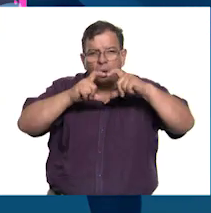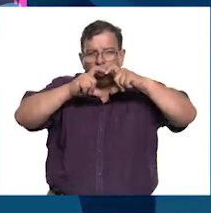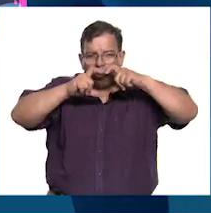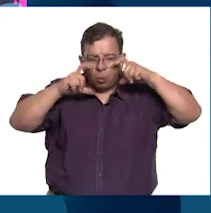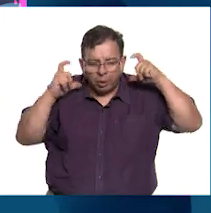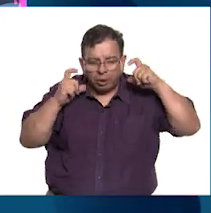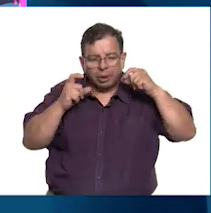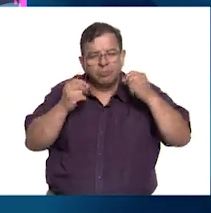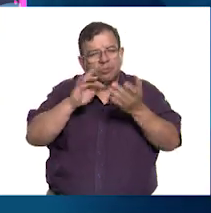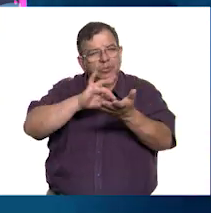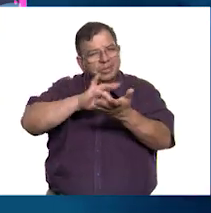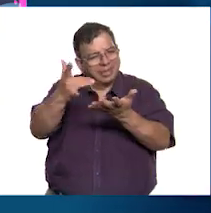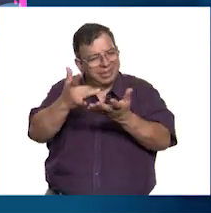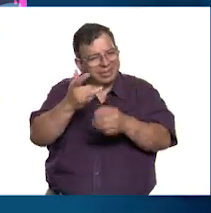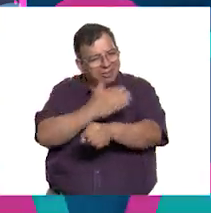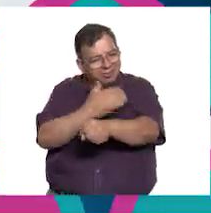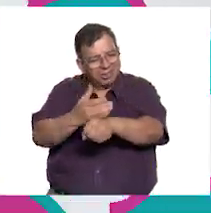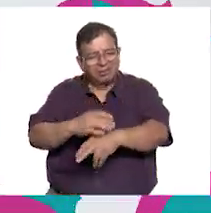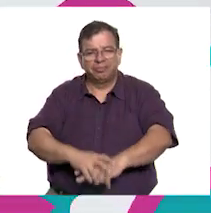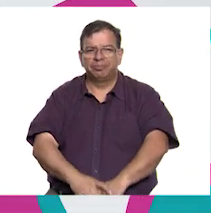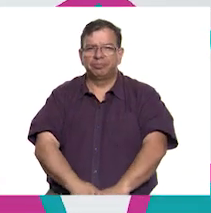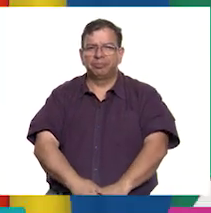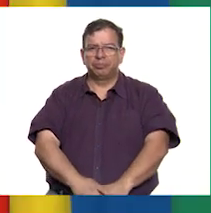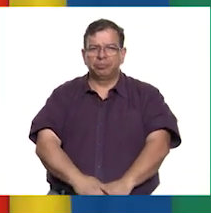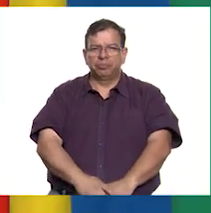cubrebocas. Muchas gracias por acompañarnos.